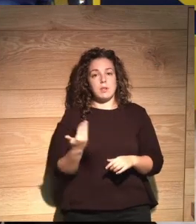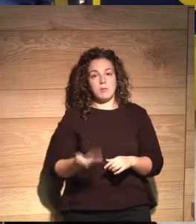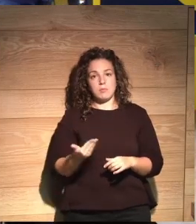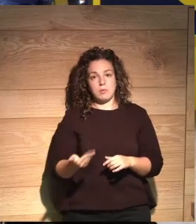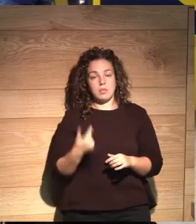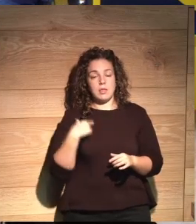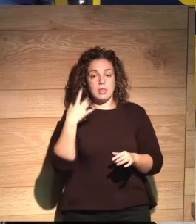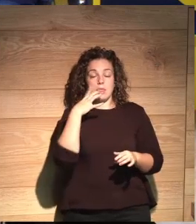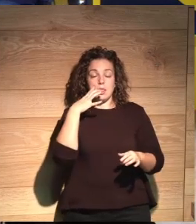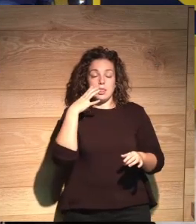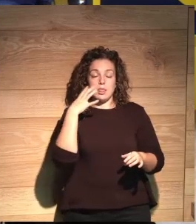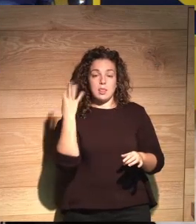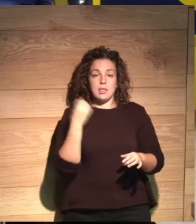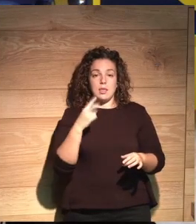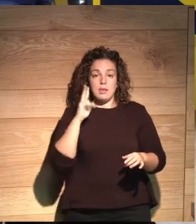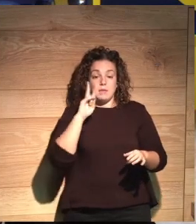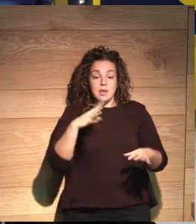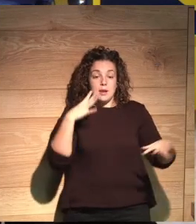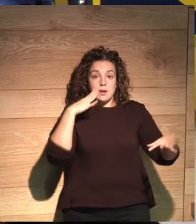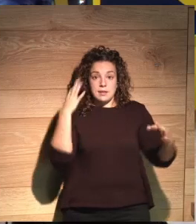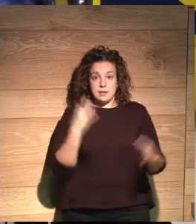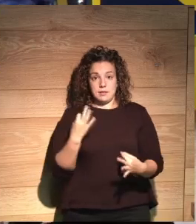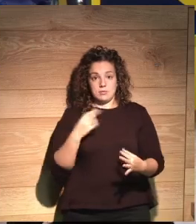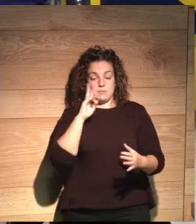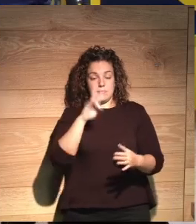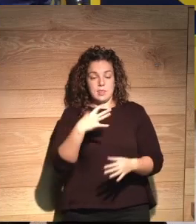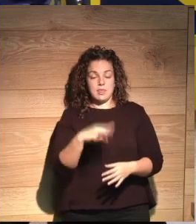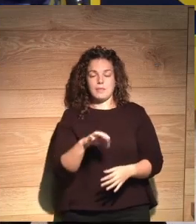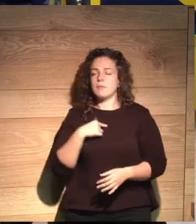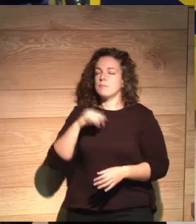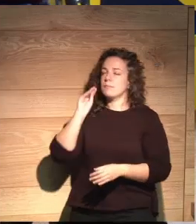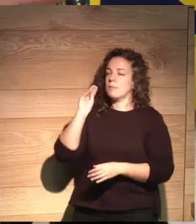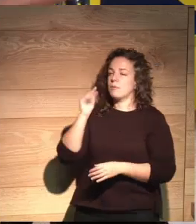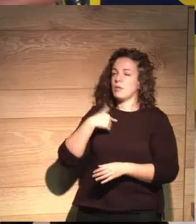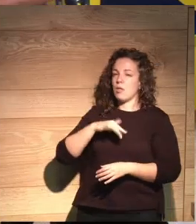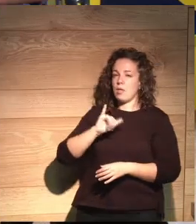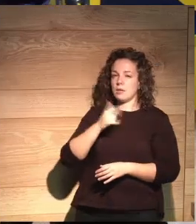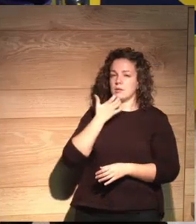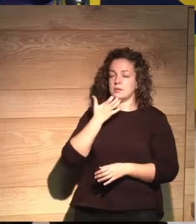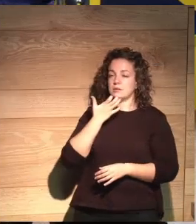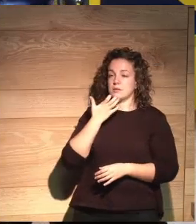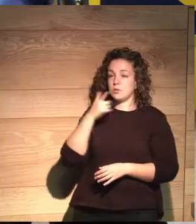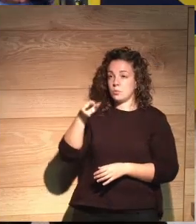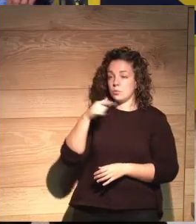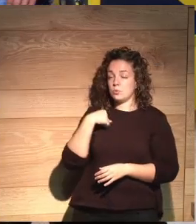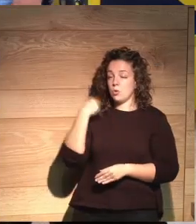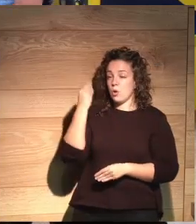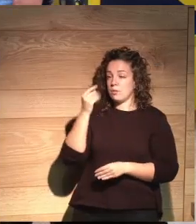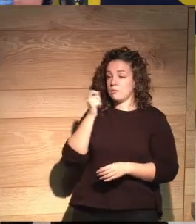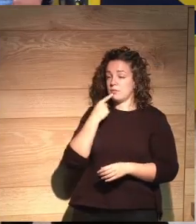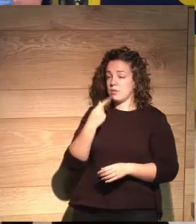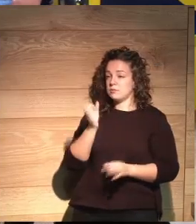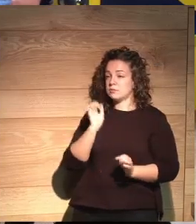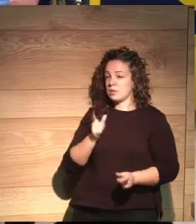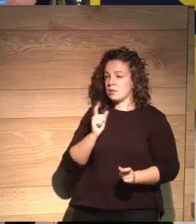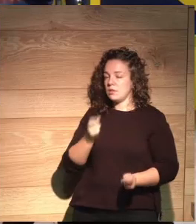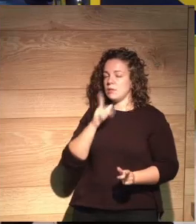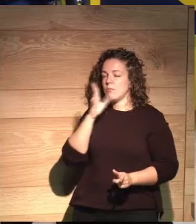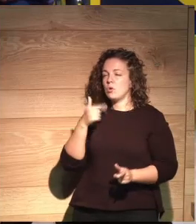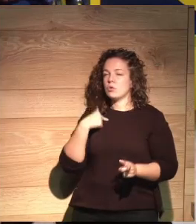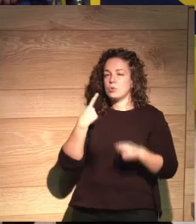ver los riesgos es también muy importante la pregunta que yo tendría excesivos pensado siempre digo que todas las innovaciones